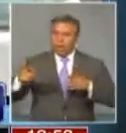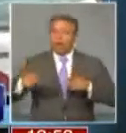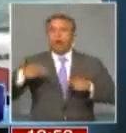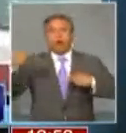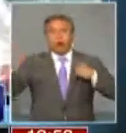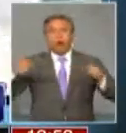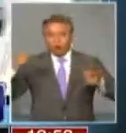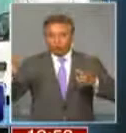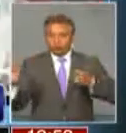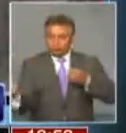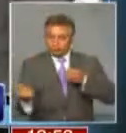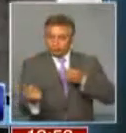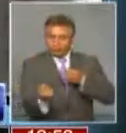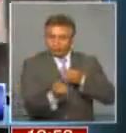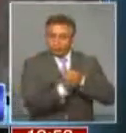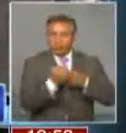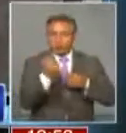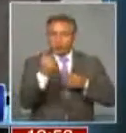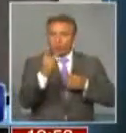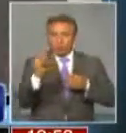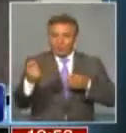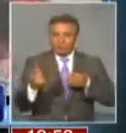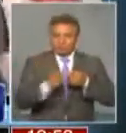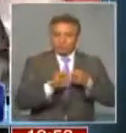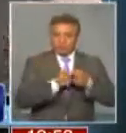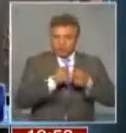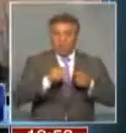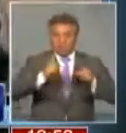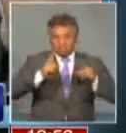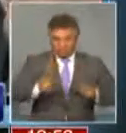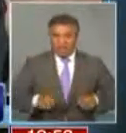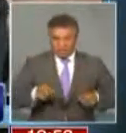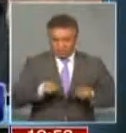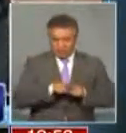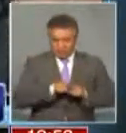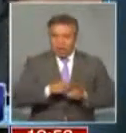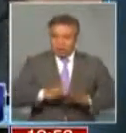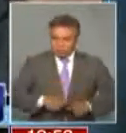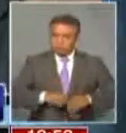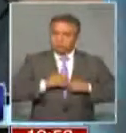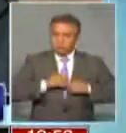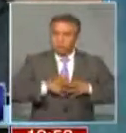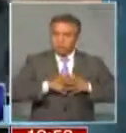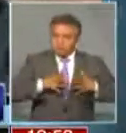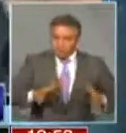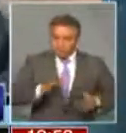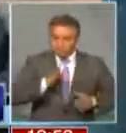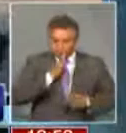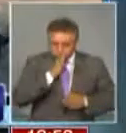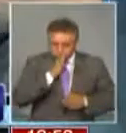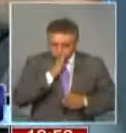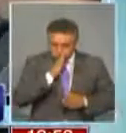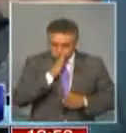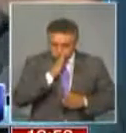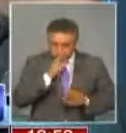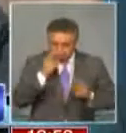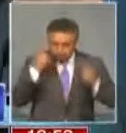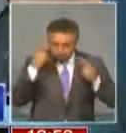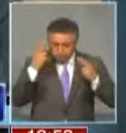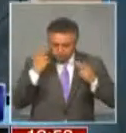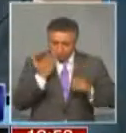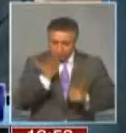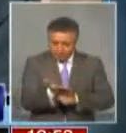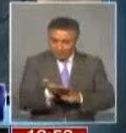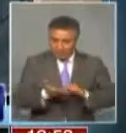otros militantes de la UDI, debiera asumir una postura de humildad y pedir perdón?